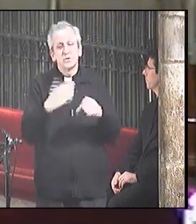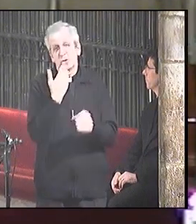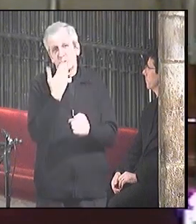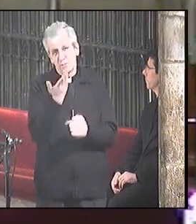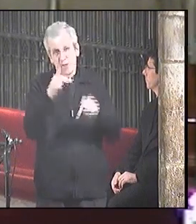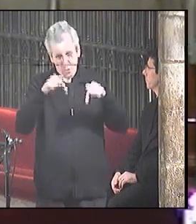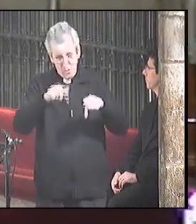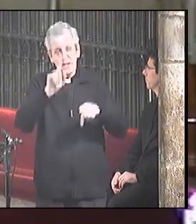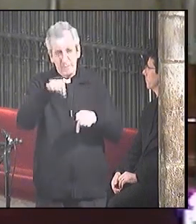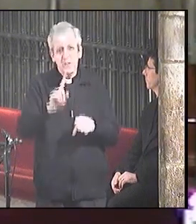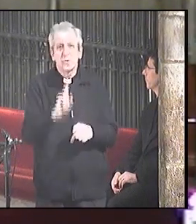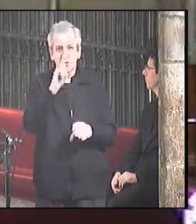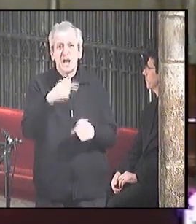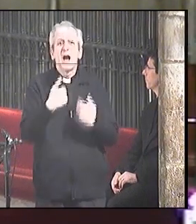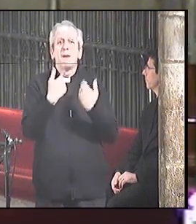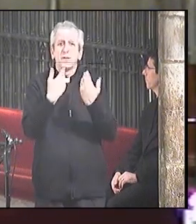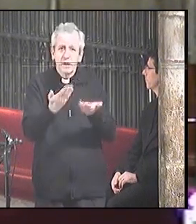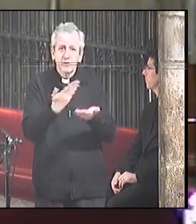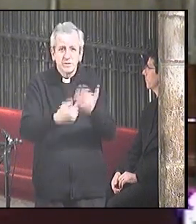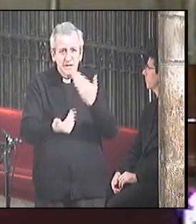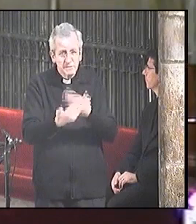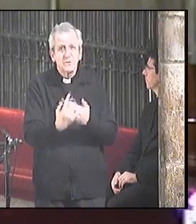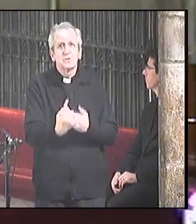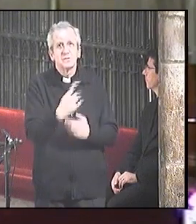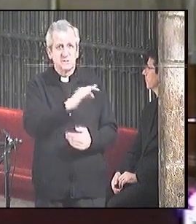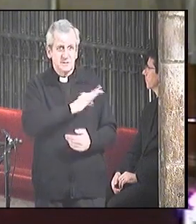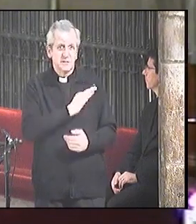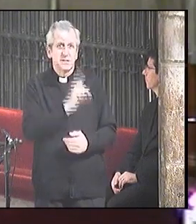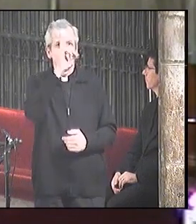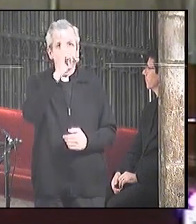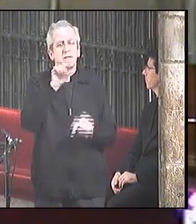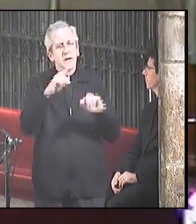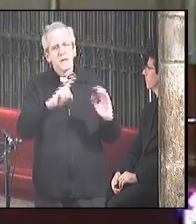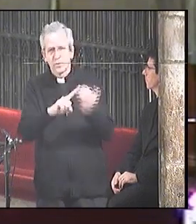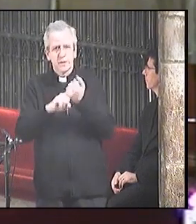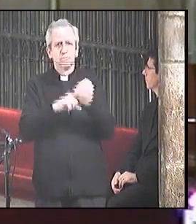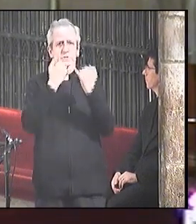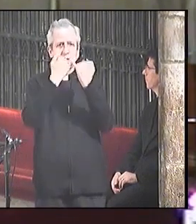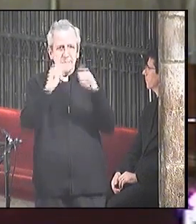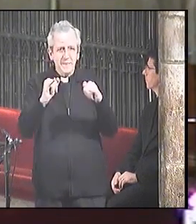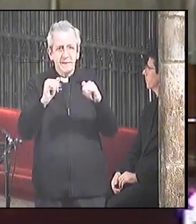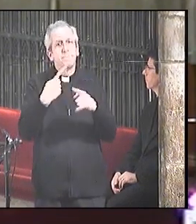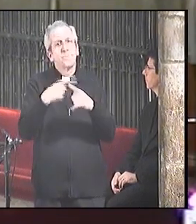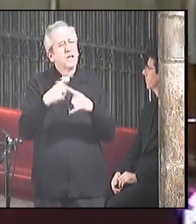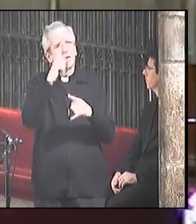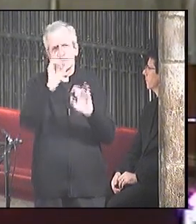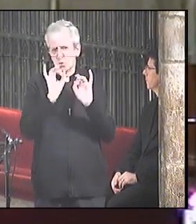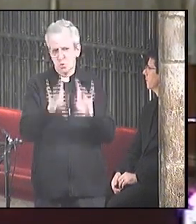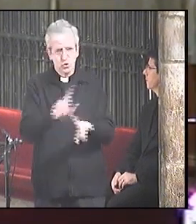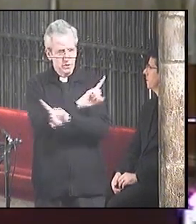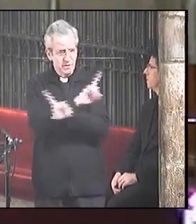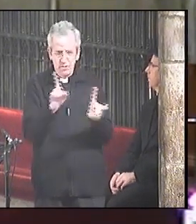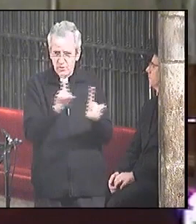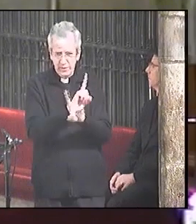Dios también, abandonémonos en las manos del Señor y en Él encontraremos la paz, porque Él no nos abandona ni